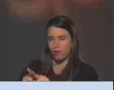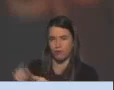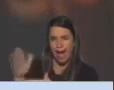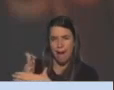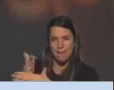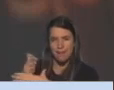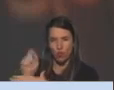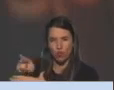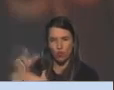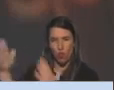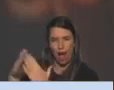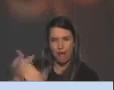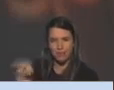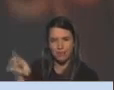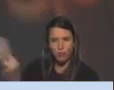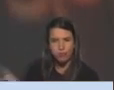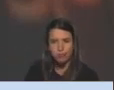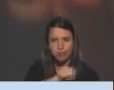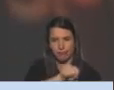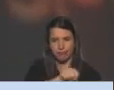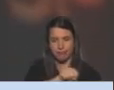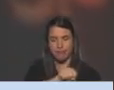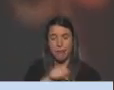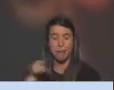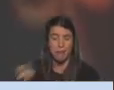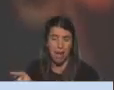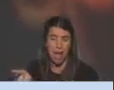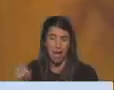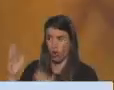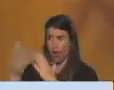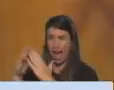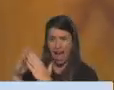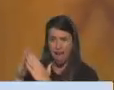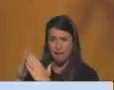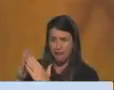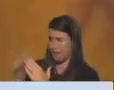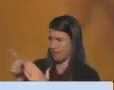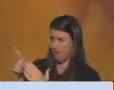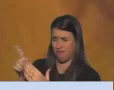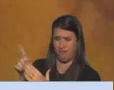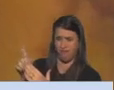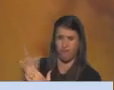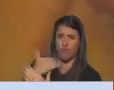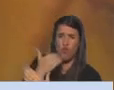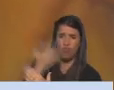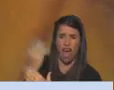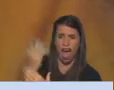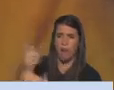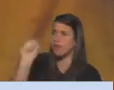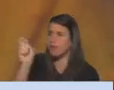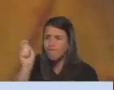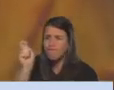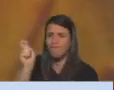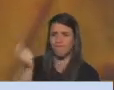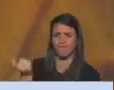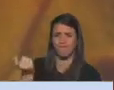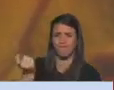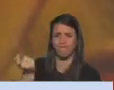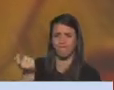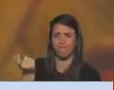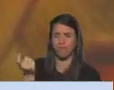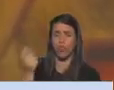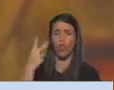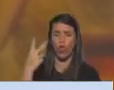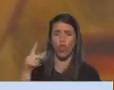Kansas City. Lo que sucede es que se confunde la casa del amigo de sus hermanos, toca dos veces timbre y de